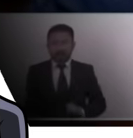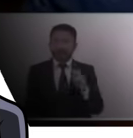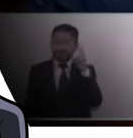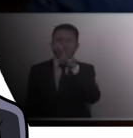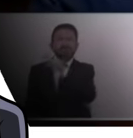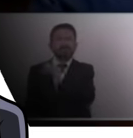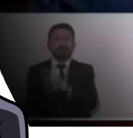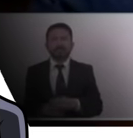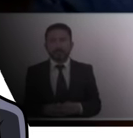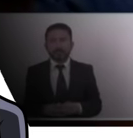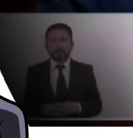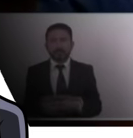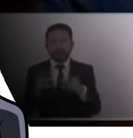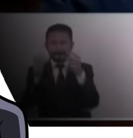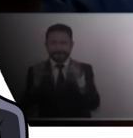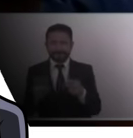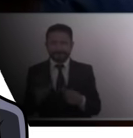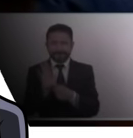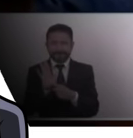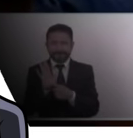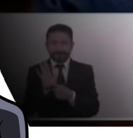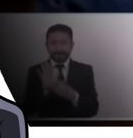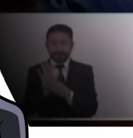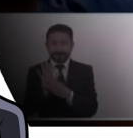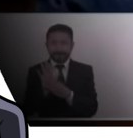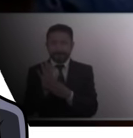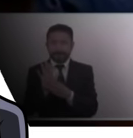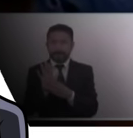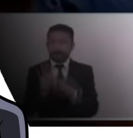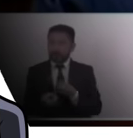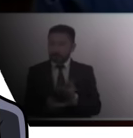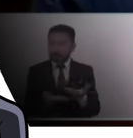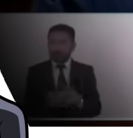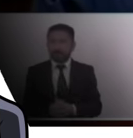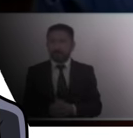curioso. Este presupuesto, con un par de datos nada más que quiero dar, presidente,